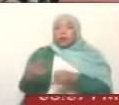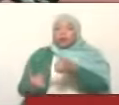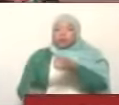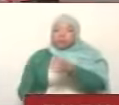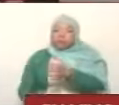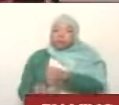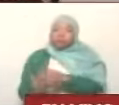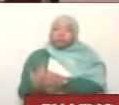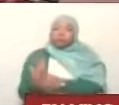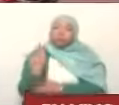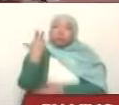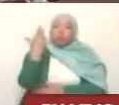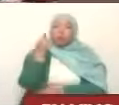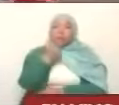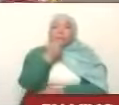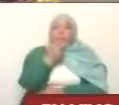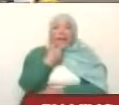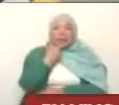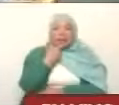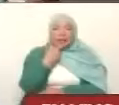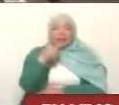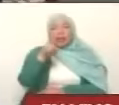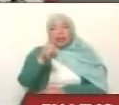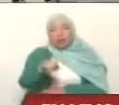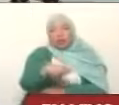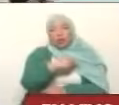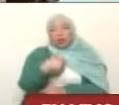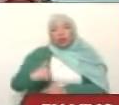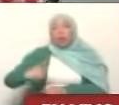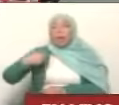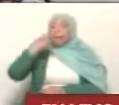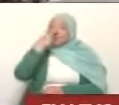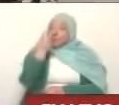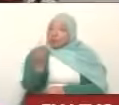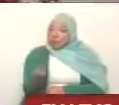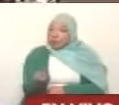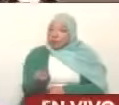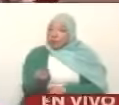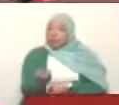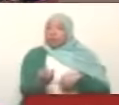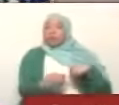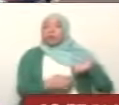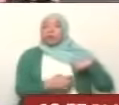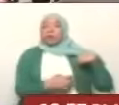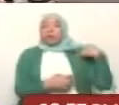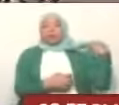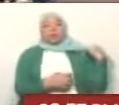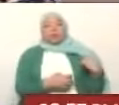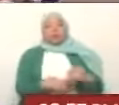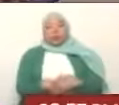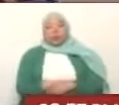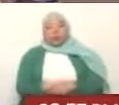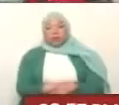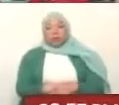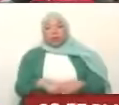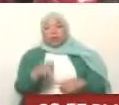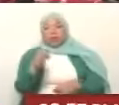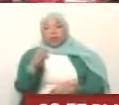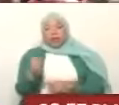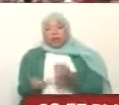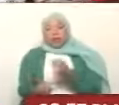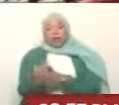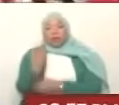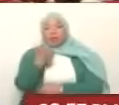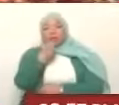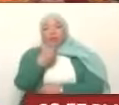presidente, y quería también decirle, invitarlo para Turén para que visite el campo de los girasoles.